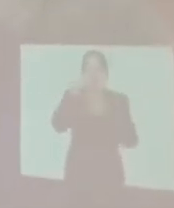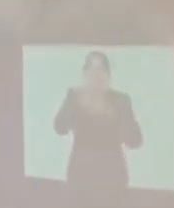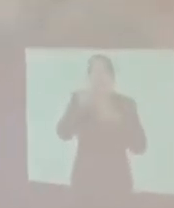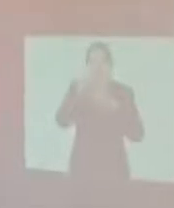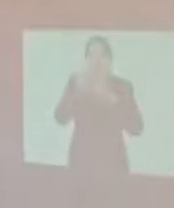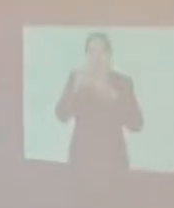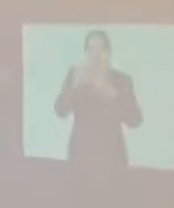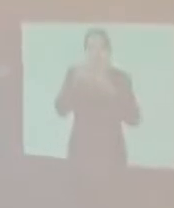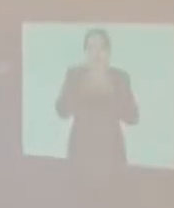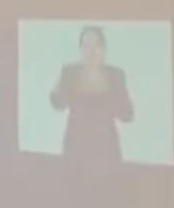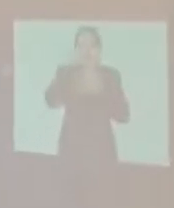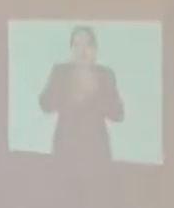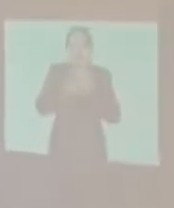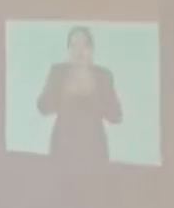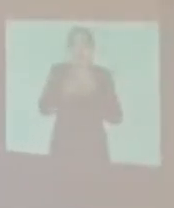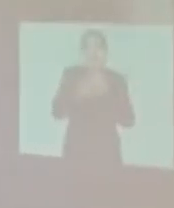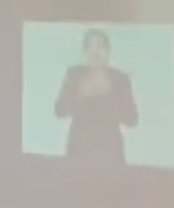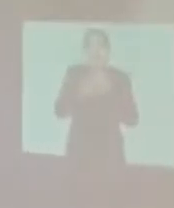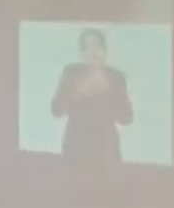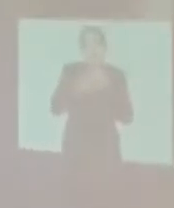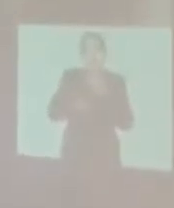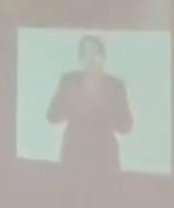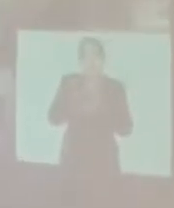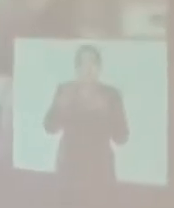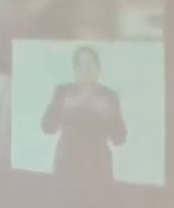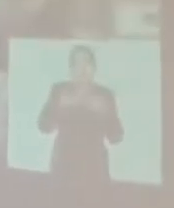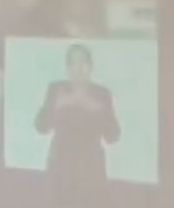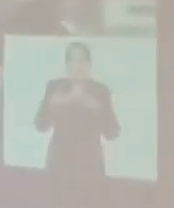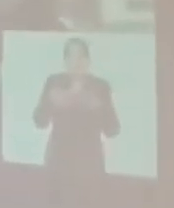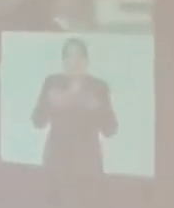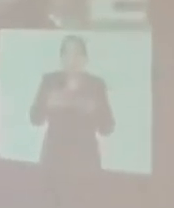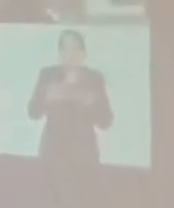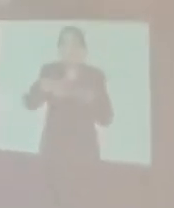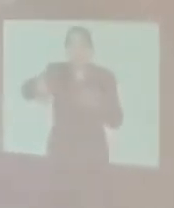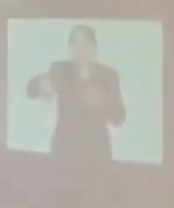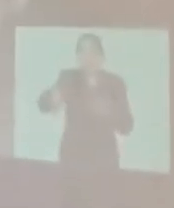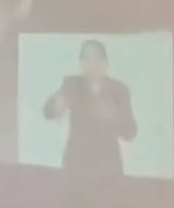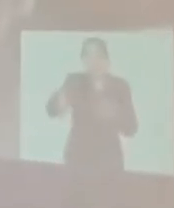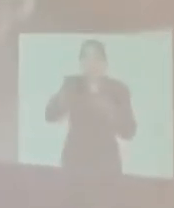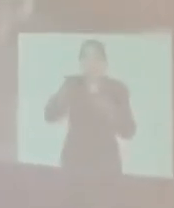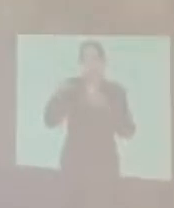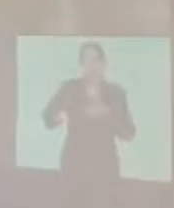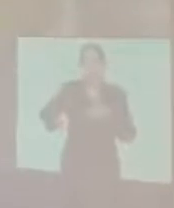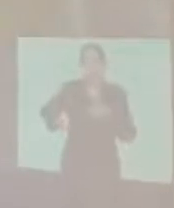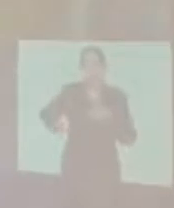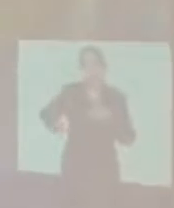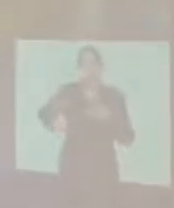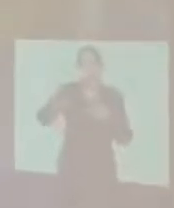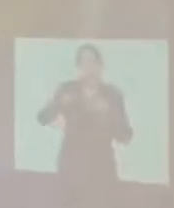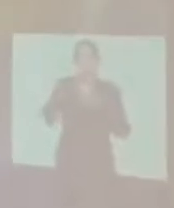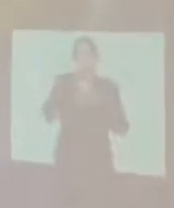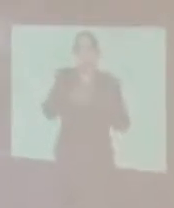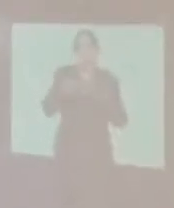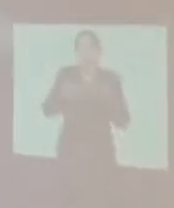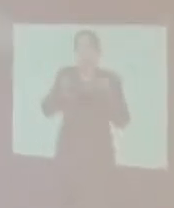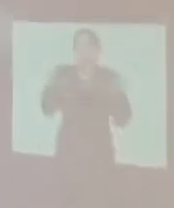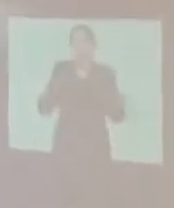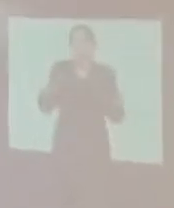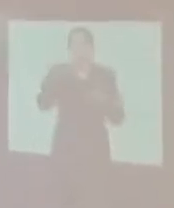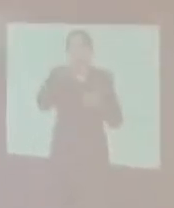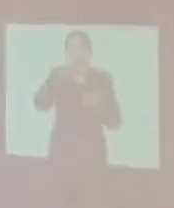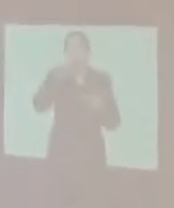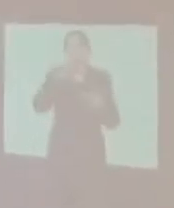nuestro proyecto. Si era un gasto grande, pues ahorita pues ya es un poquito más fácil. Nos ha ayudado mucho ahora en el regreso a clases.